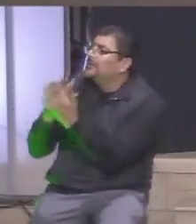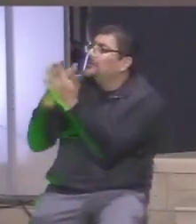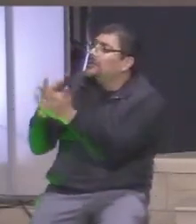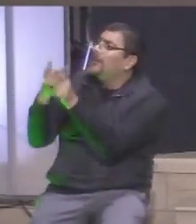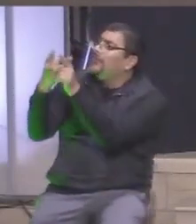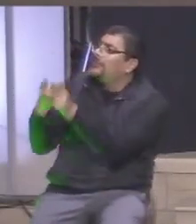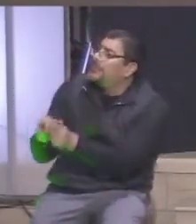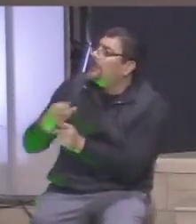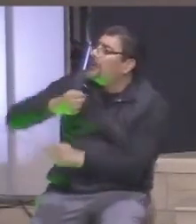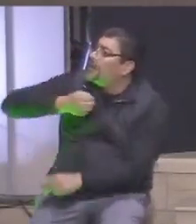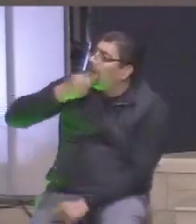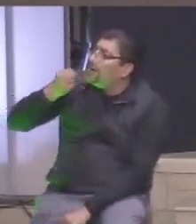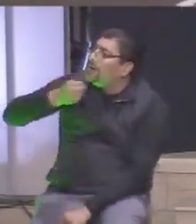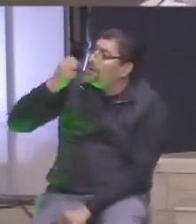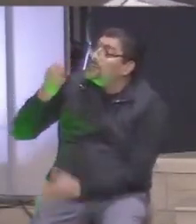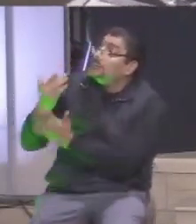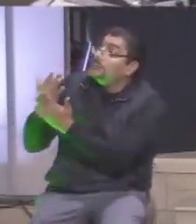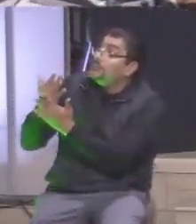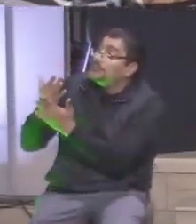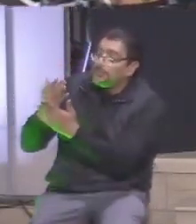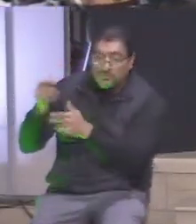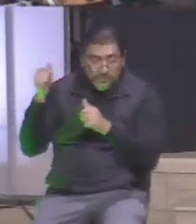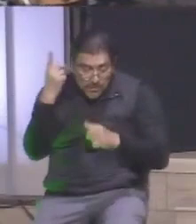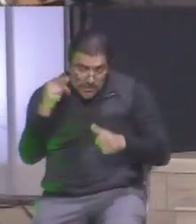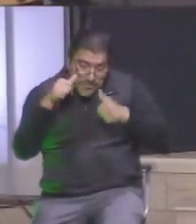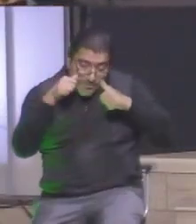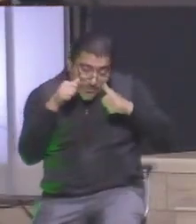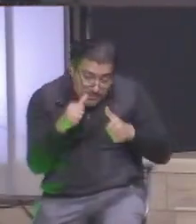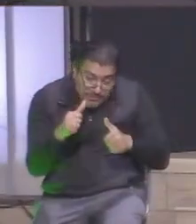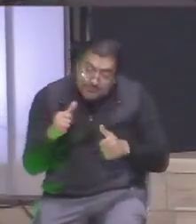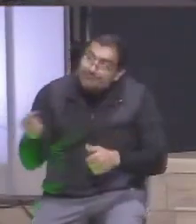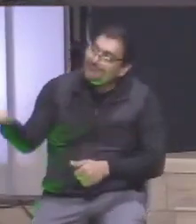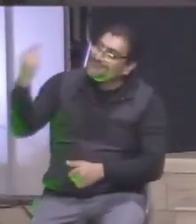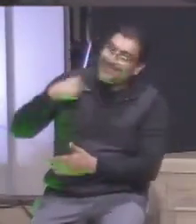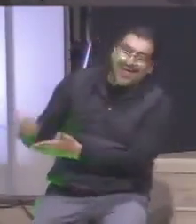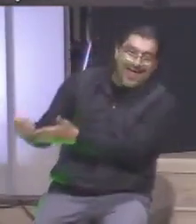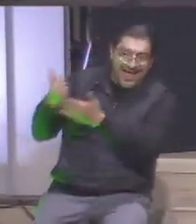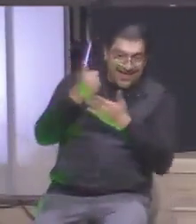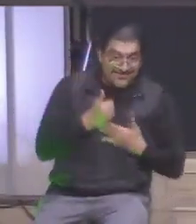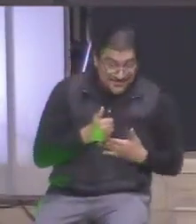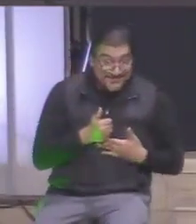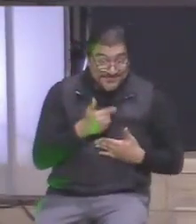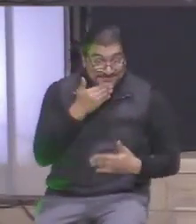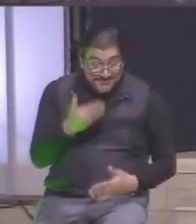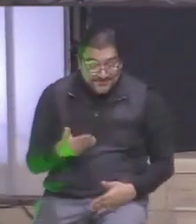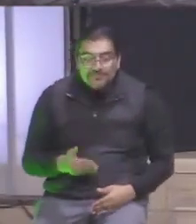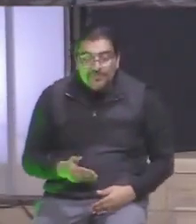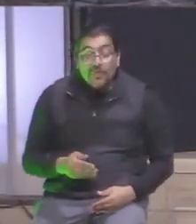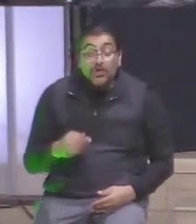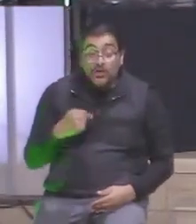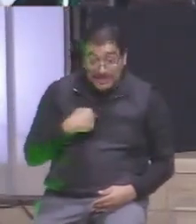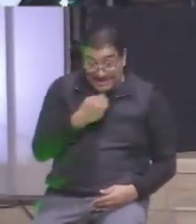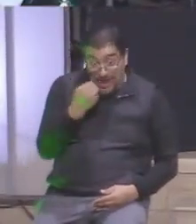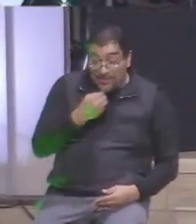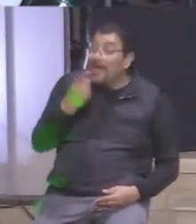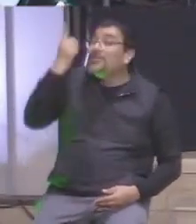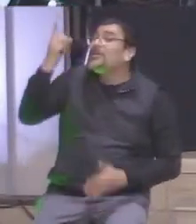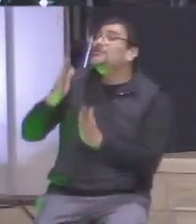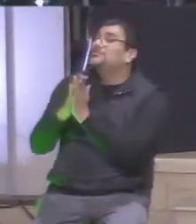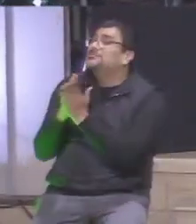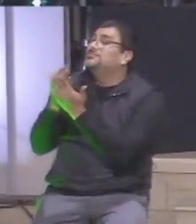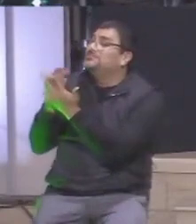clamor Okay p vamos irando una vez paciente Cómo Qué significa